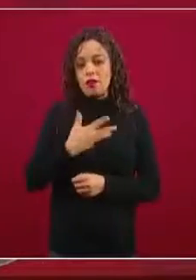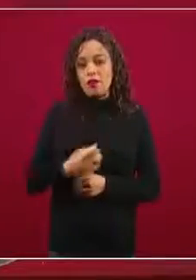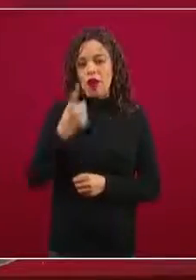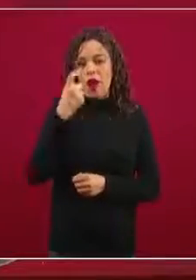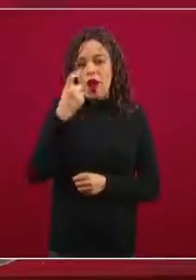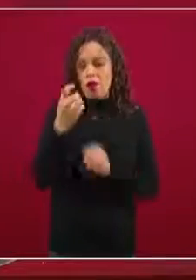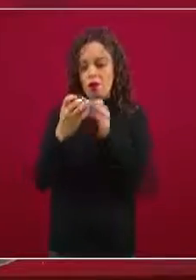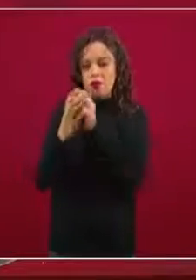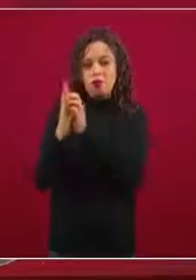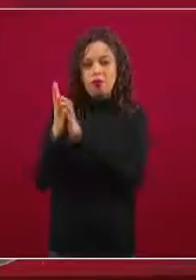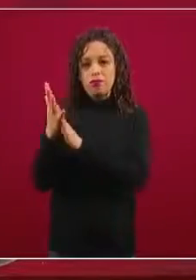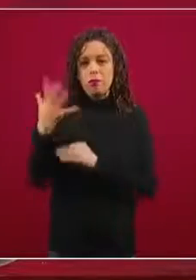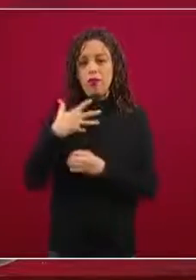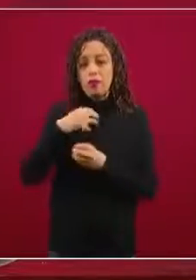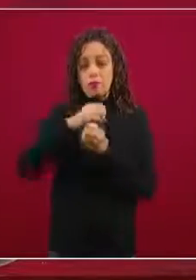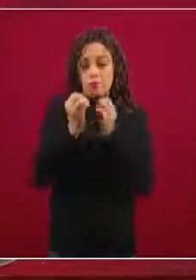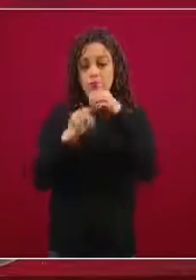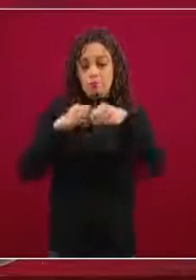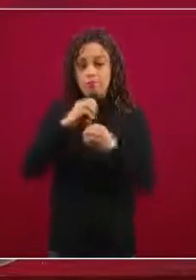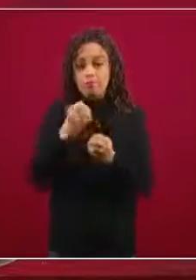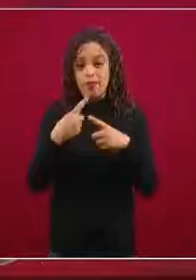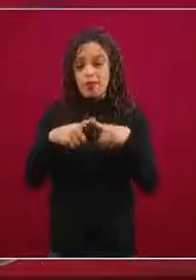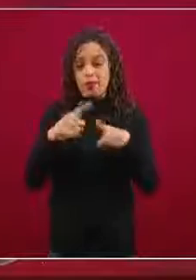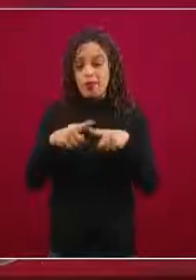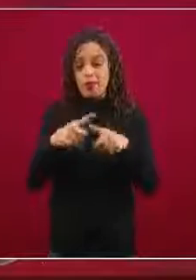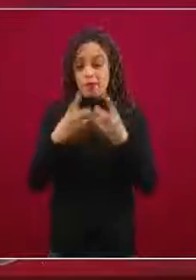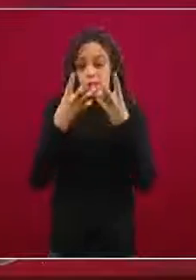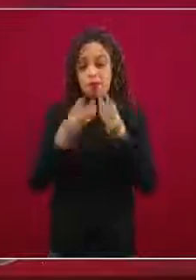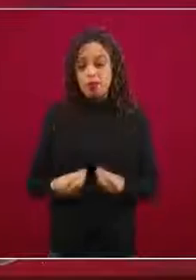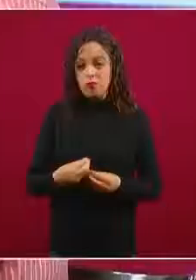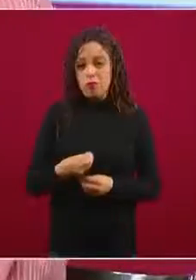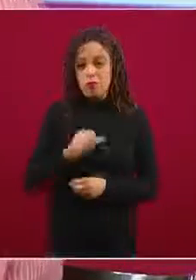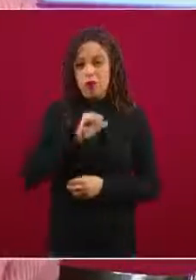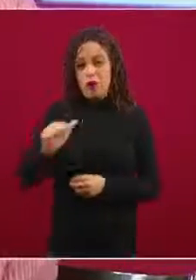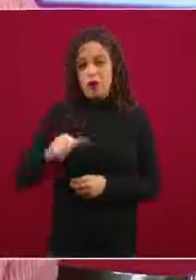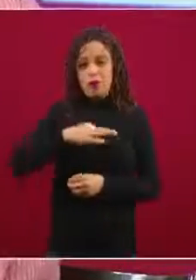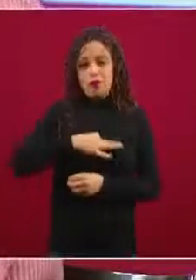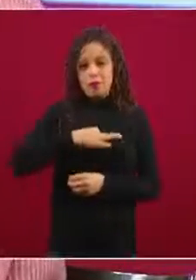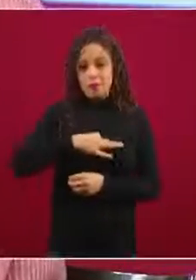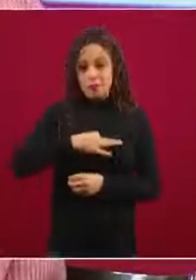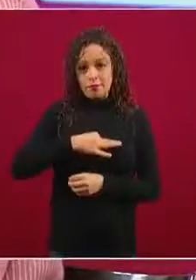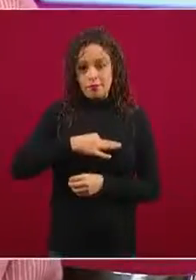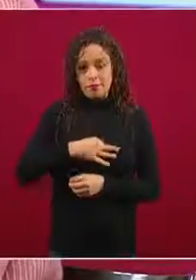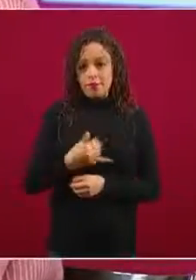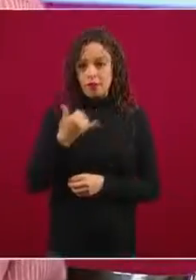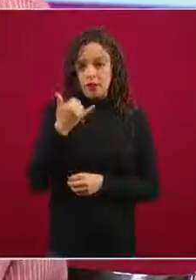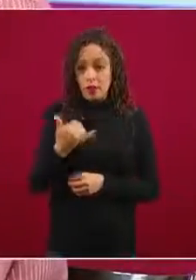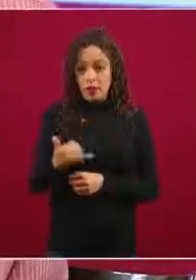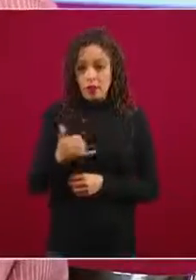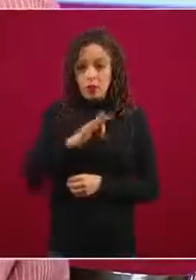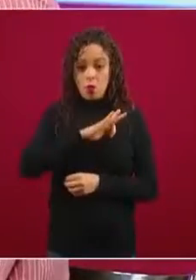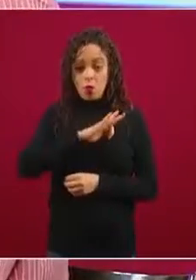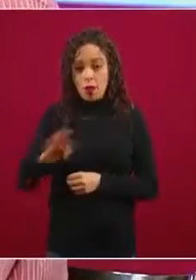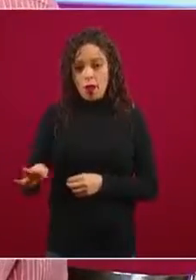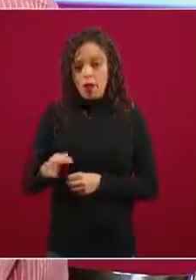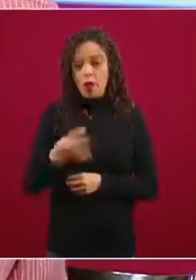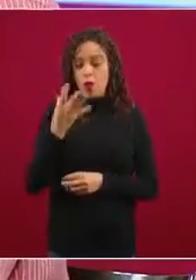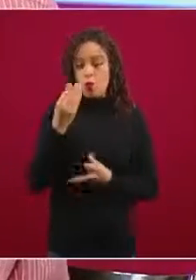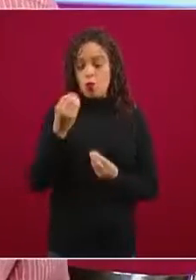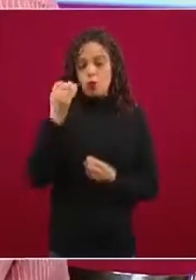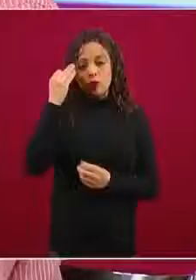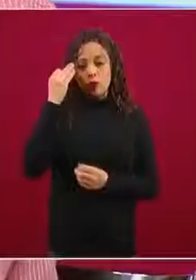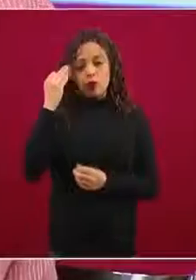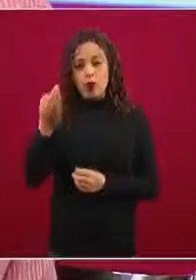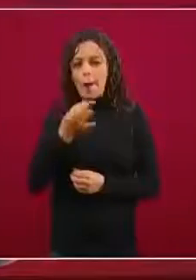cantidades de partículas de virus, y aún varios minutos después de que esto ocurrió,